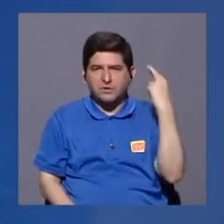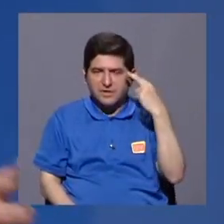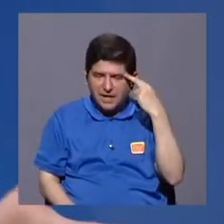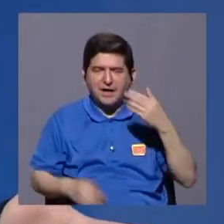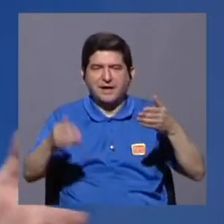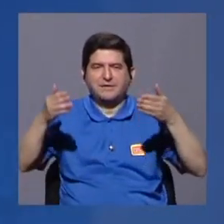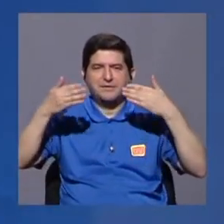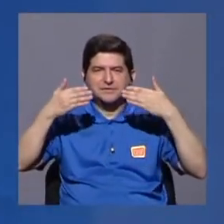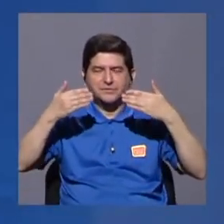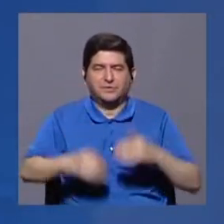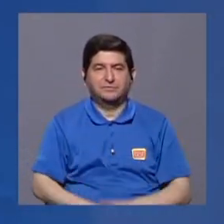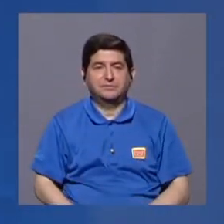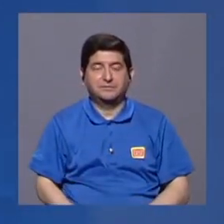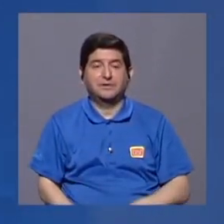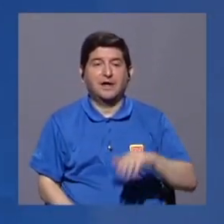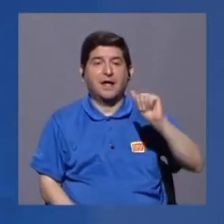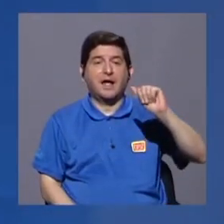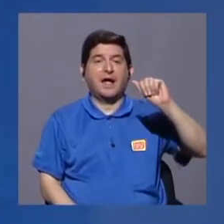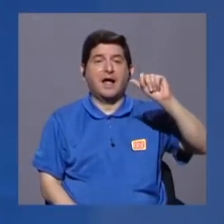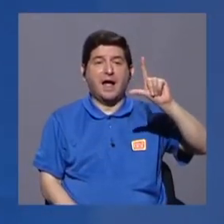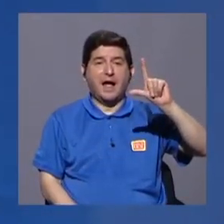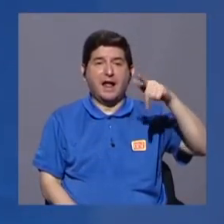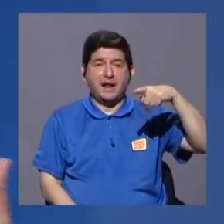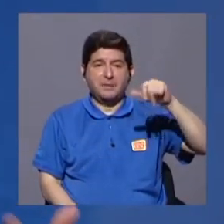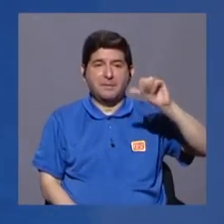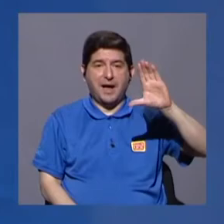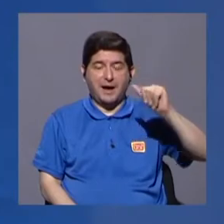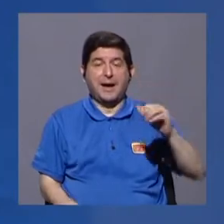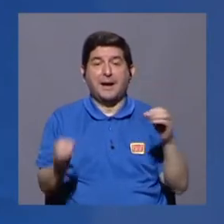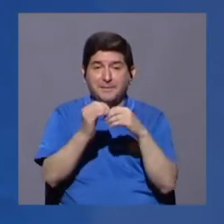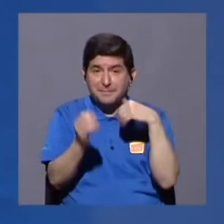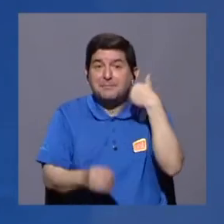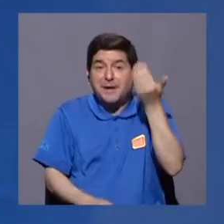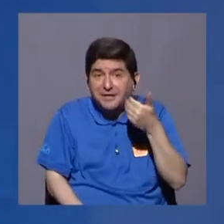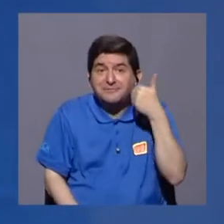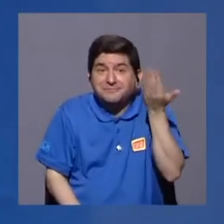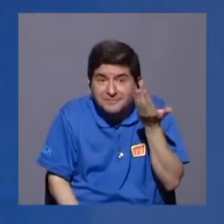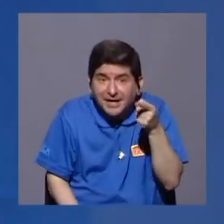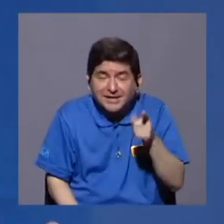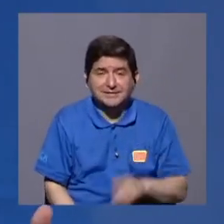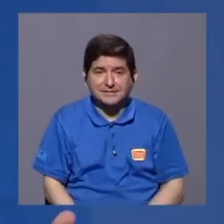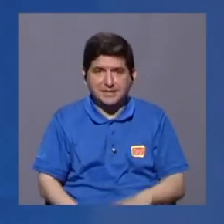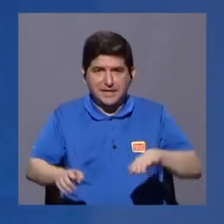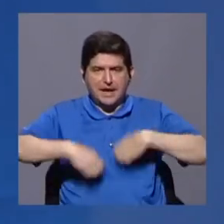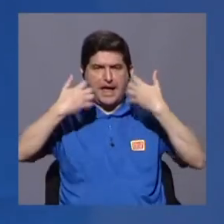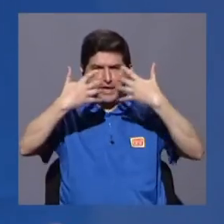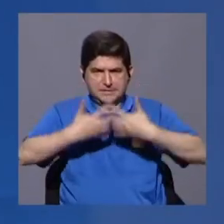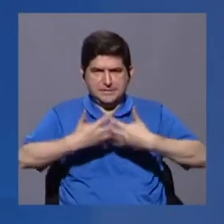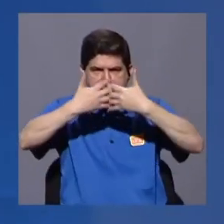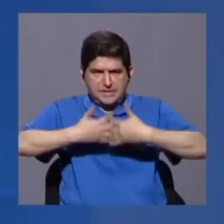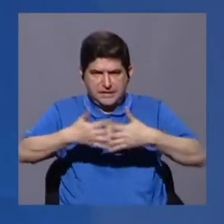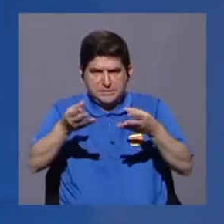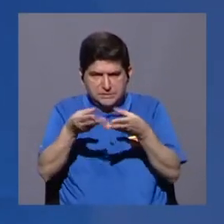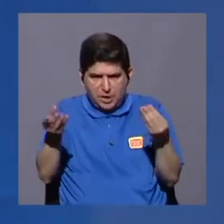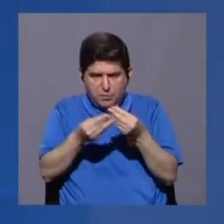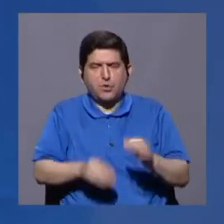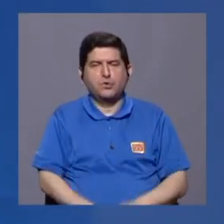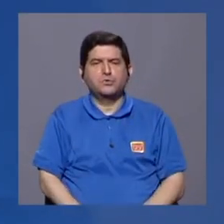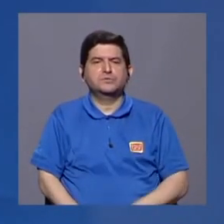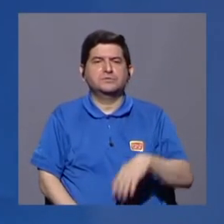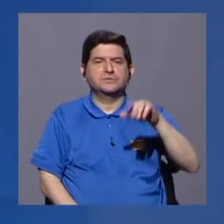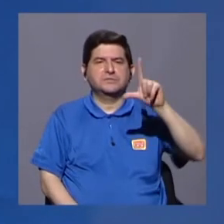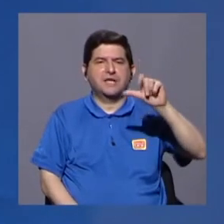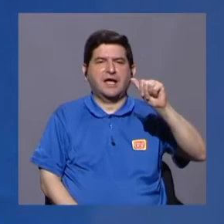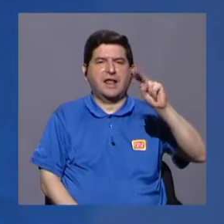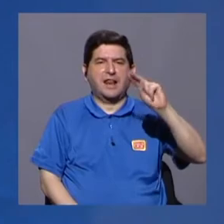alpaca pues es más accesible primero porque como existe una industria que produce lana y